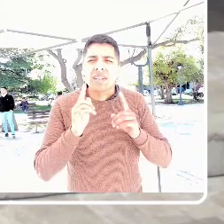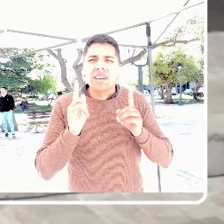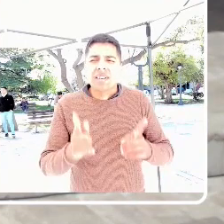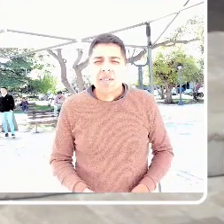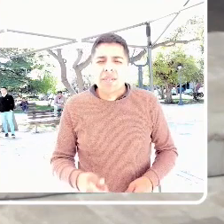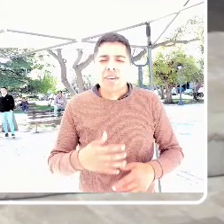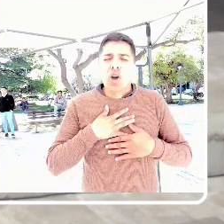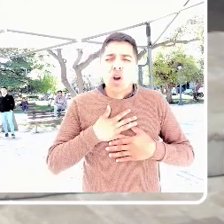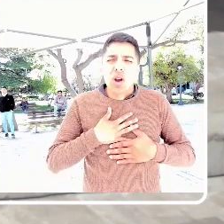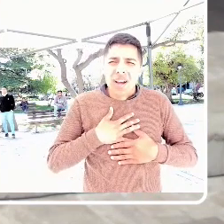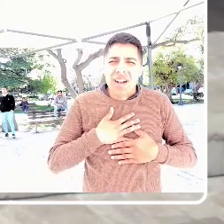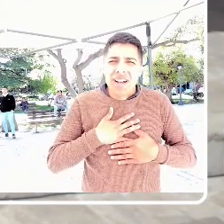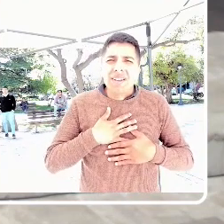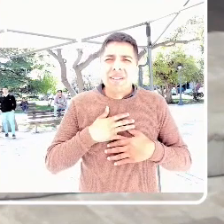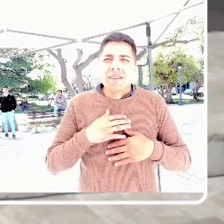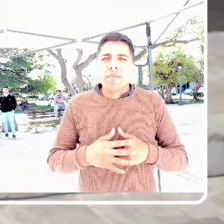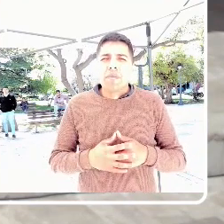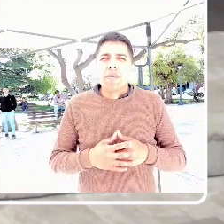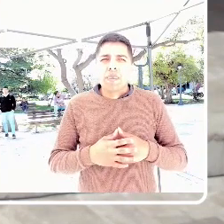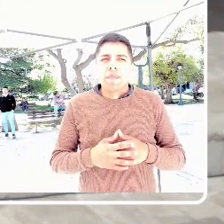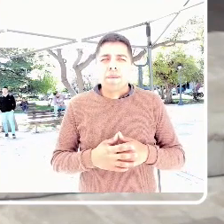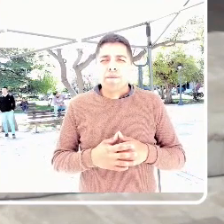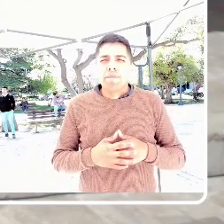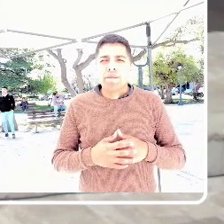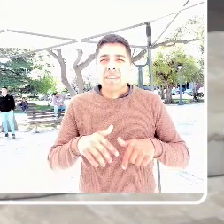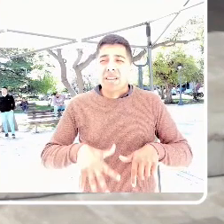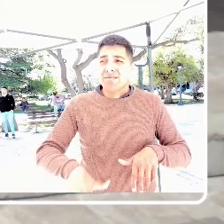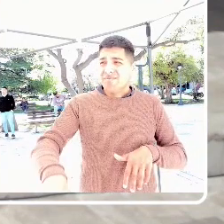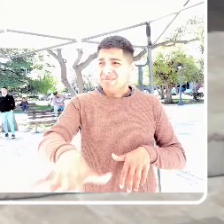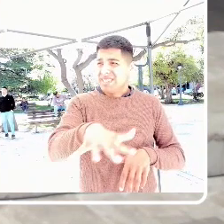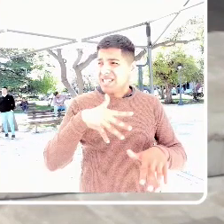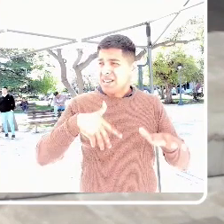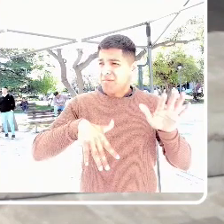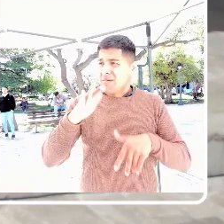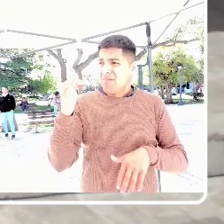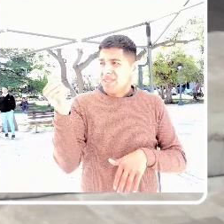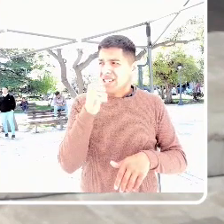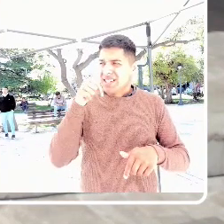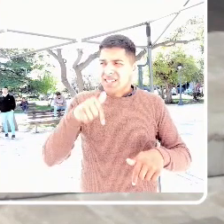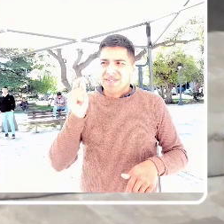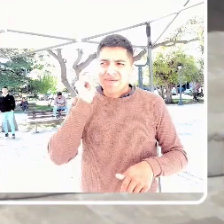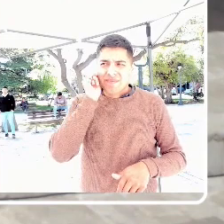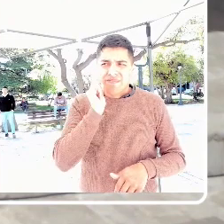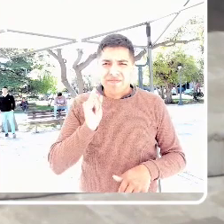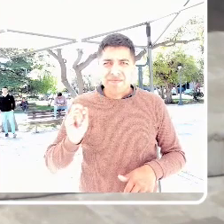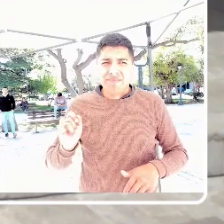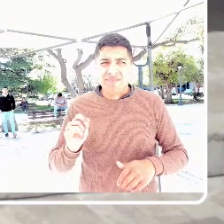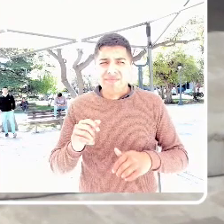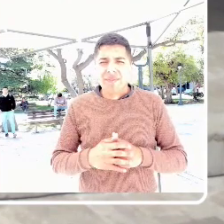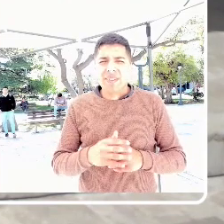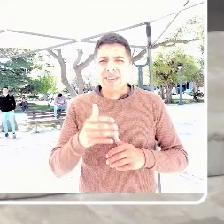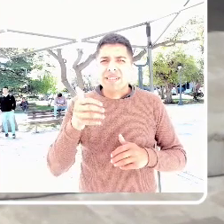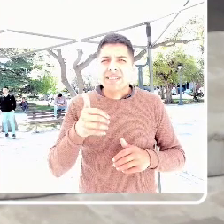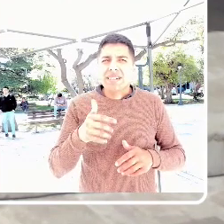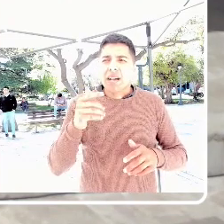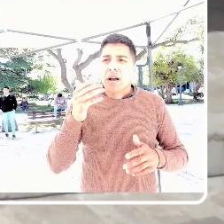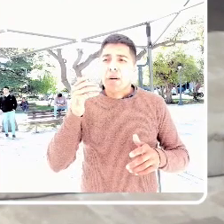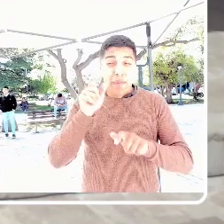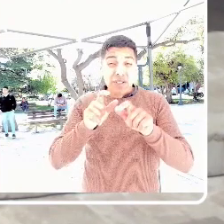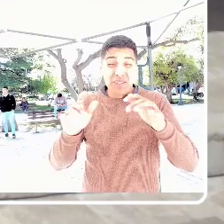placer de haberlo hecho en la plaza más importante que tiene nuestro departamento de Godecruz, de cara a las vecinas y a los